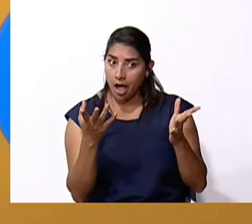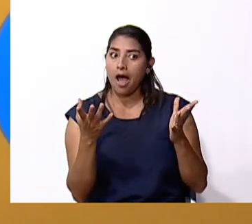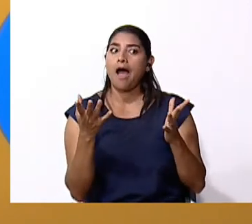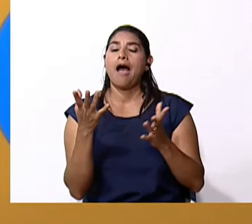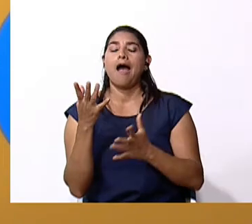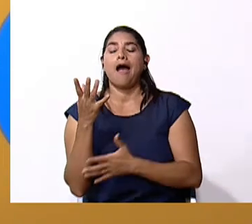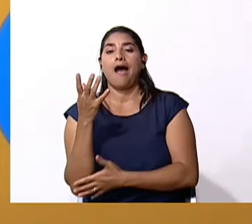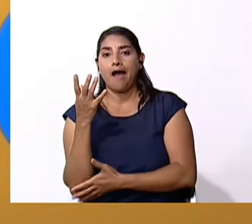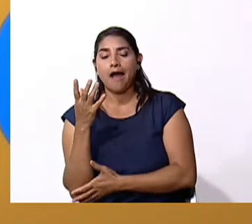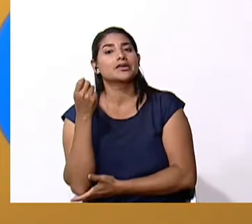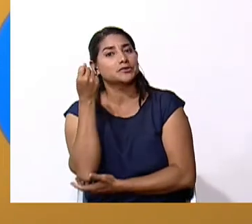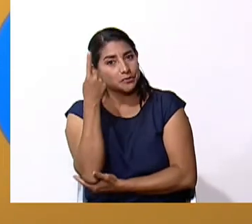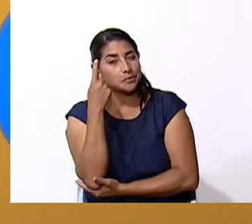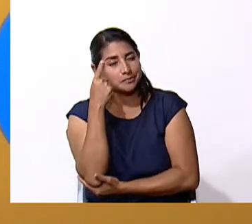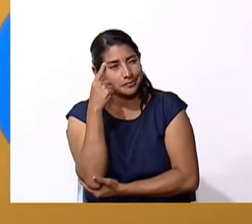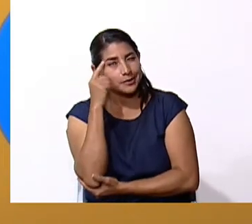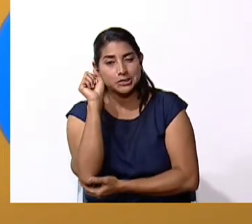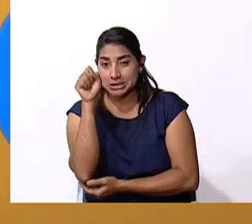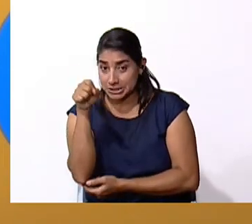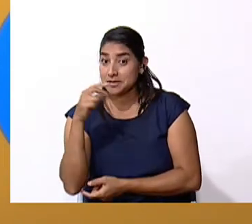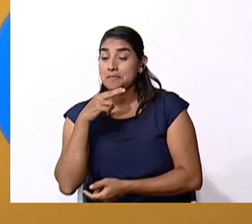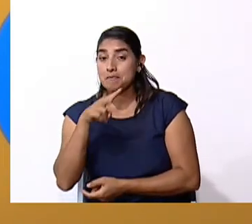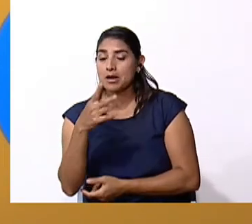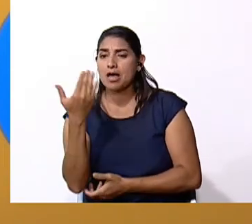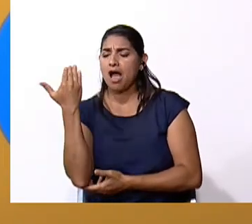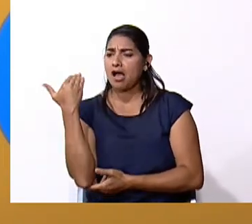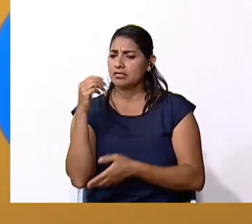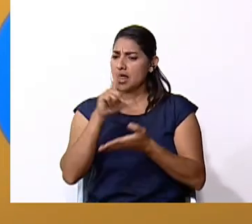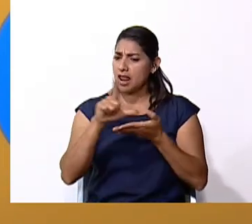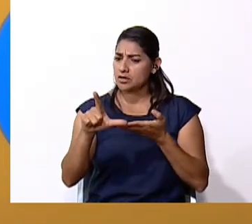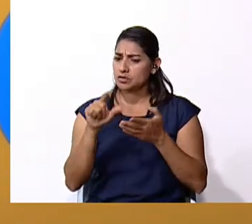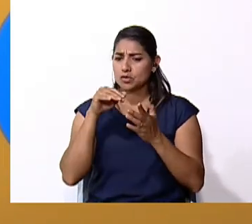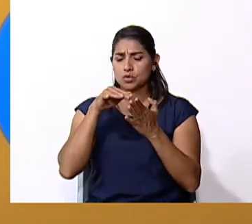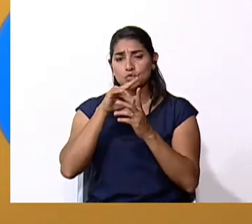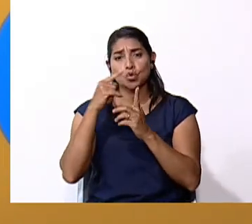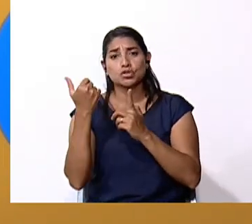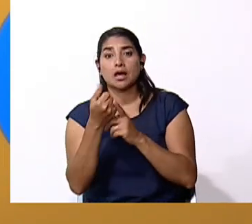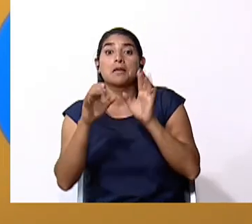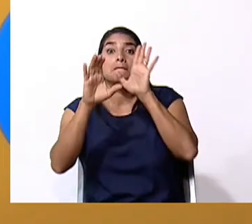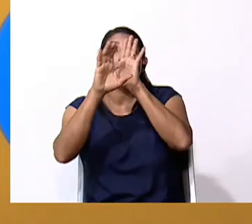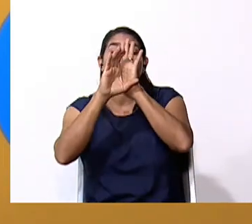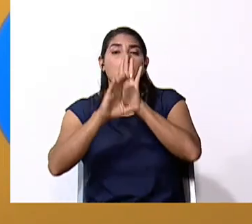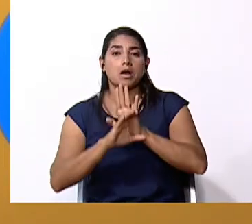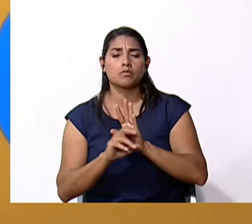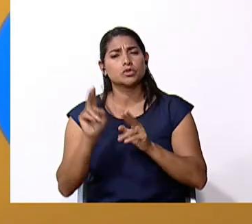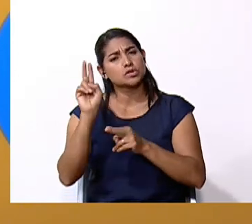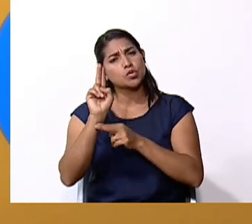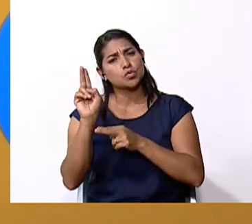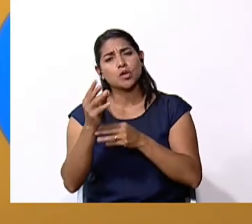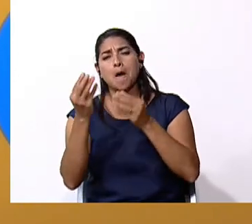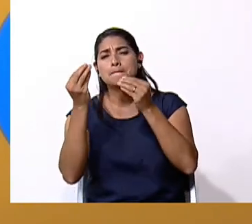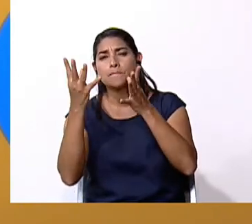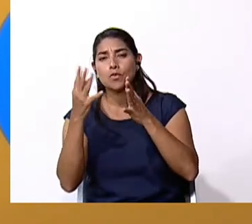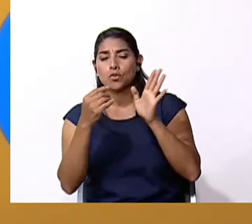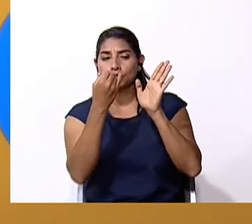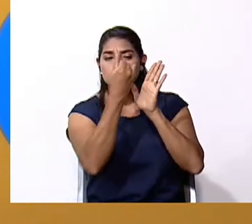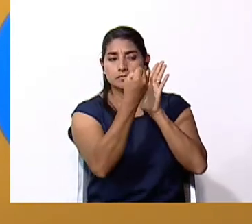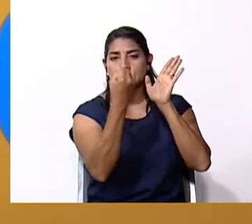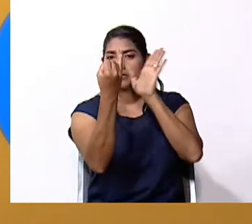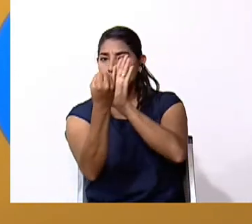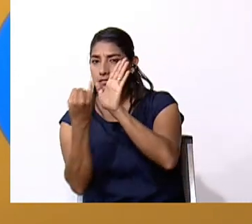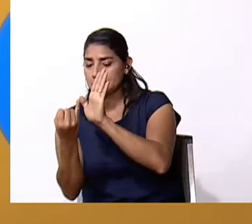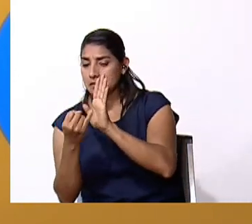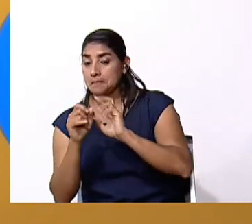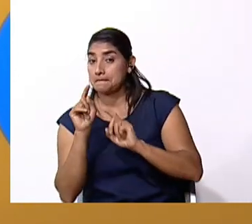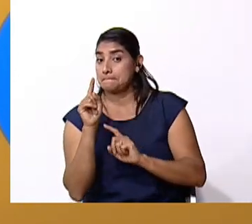Ah, yo creo que sí, porque en las lecciones de estudios sociales, por ejemplo, se utiliza mucho este recurso,